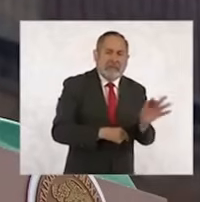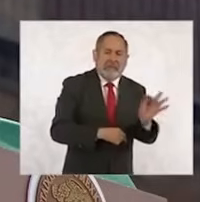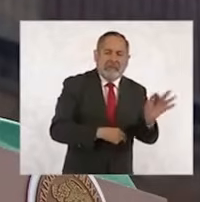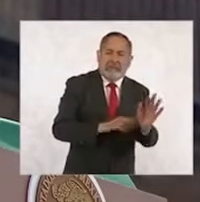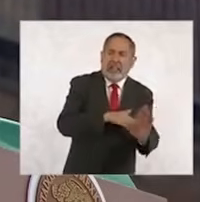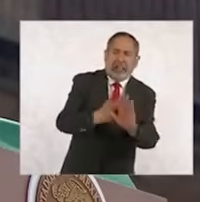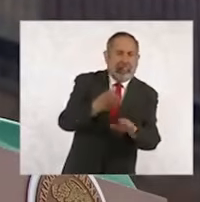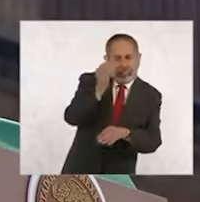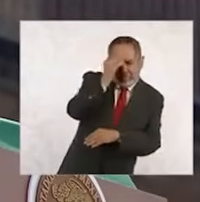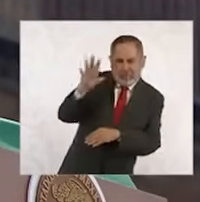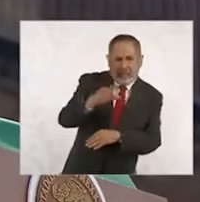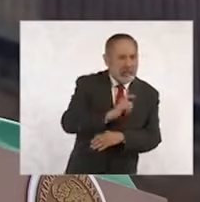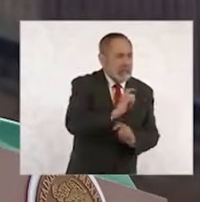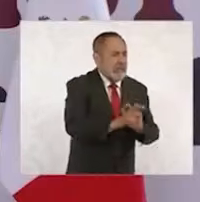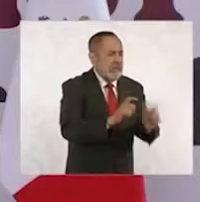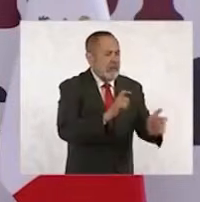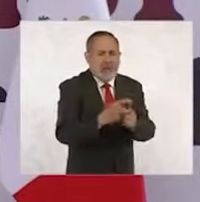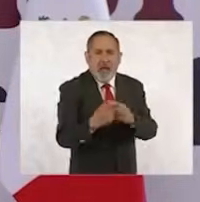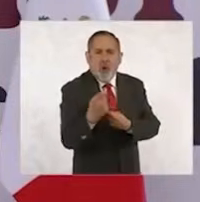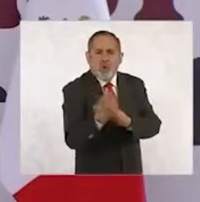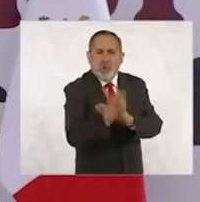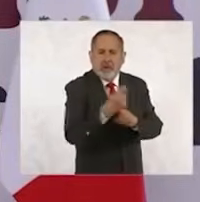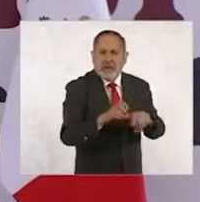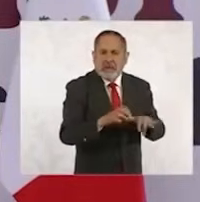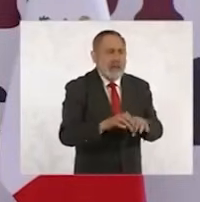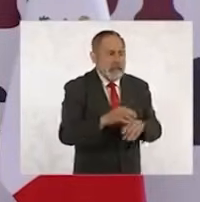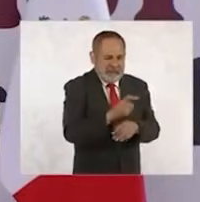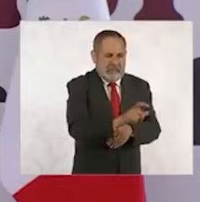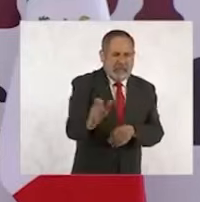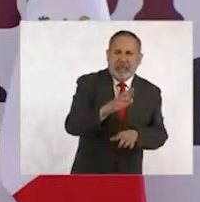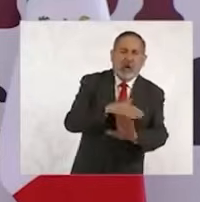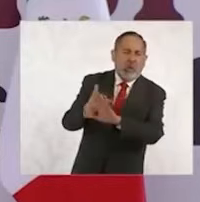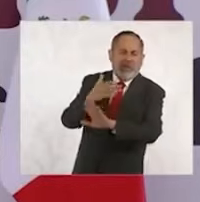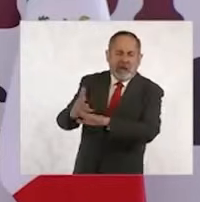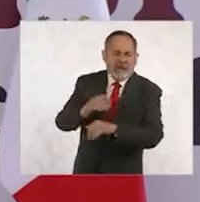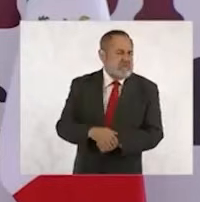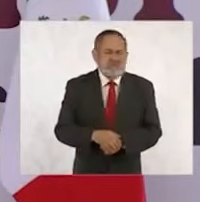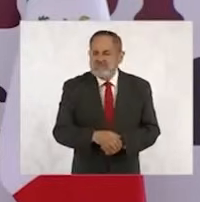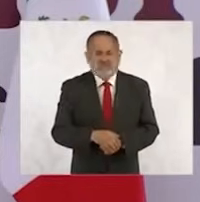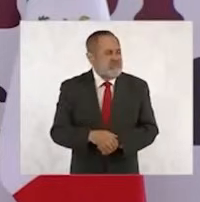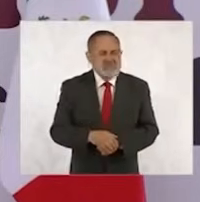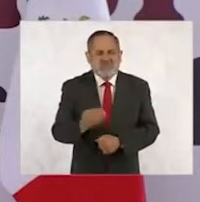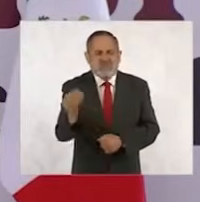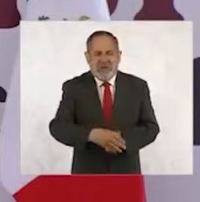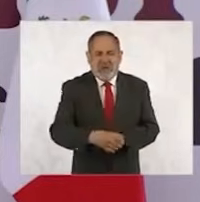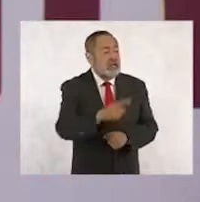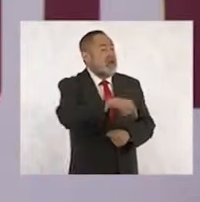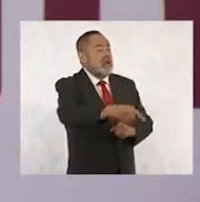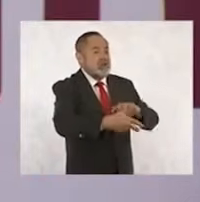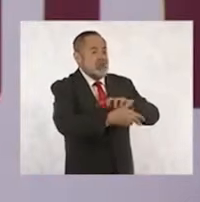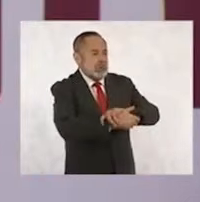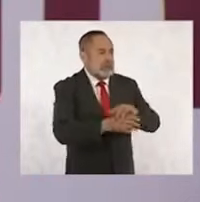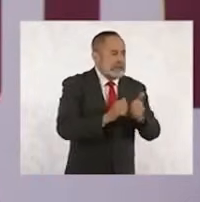ella. Ella va a tener ahora sí que organizar al ejército con el que se va a apoyar para